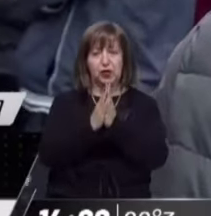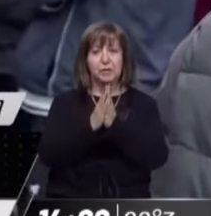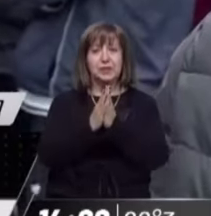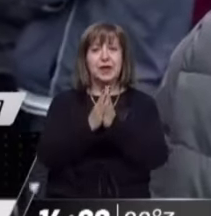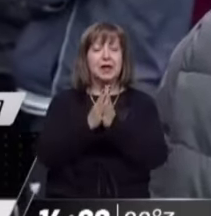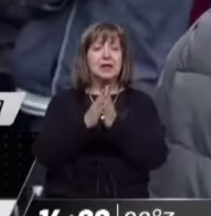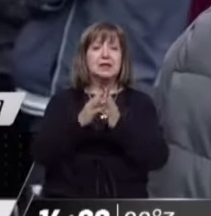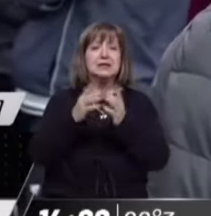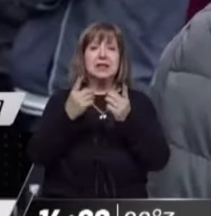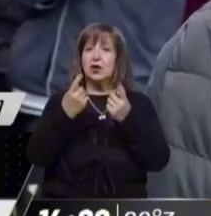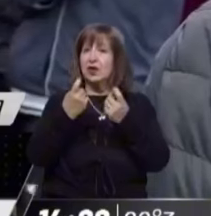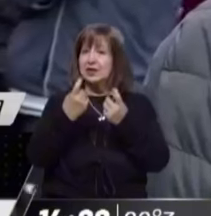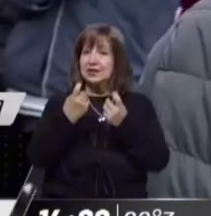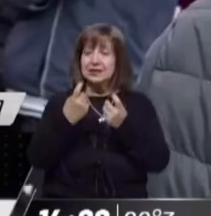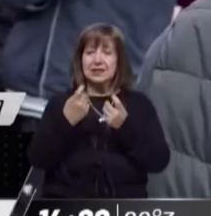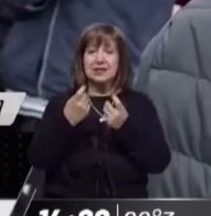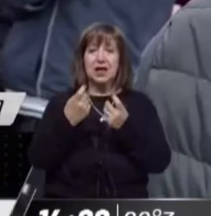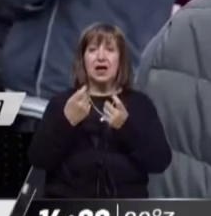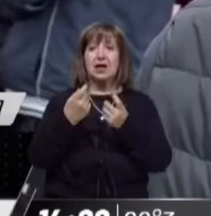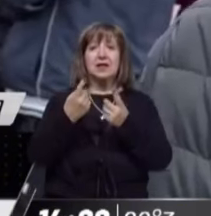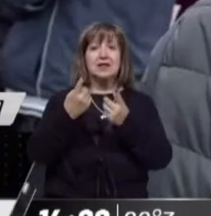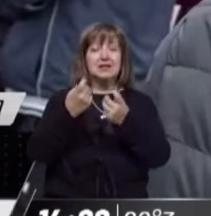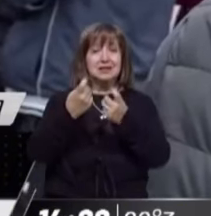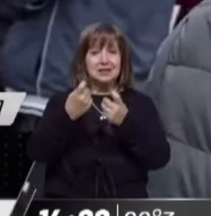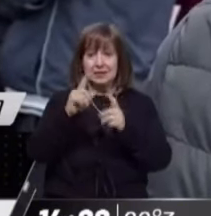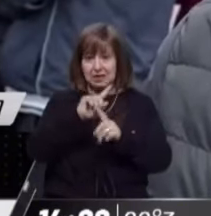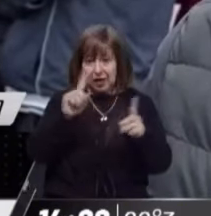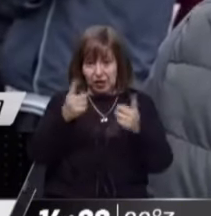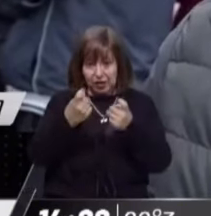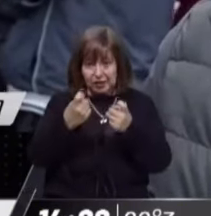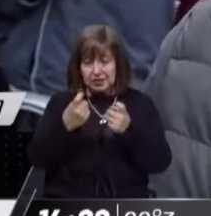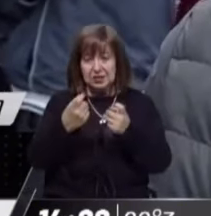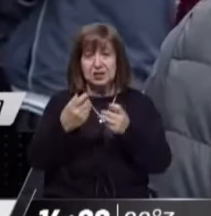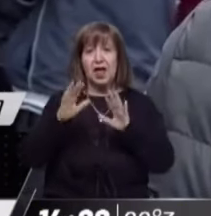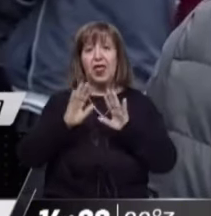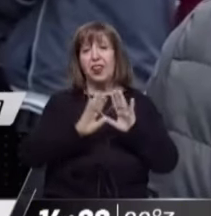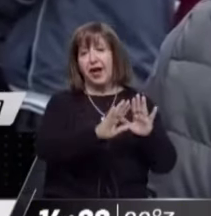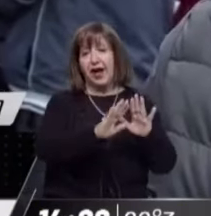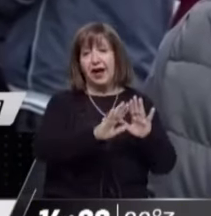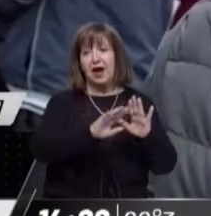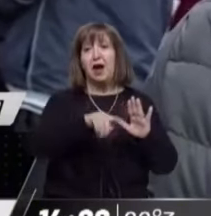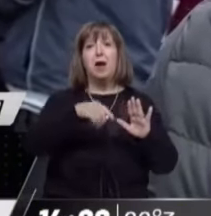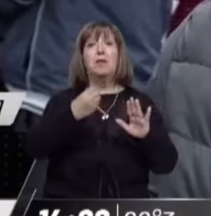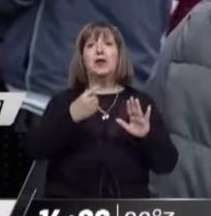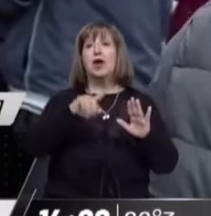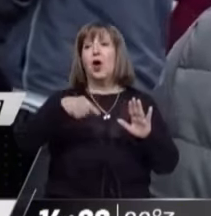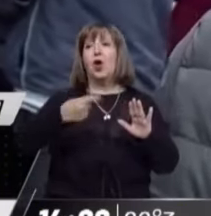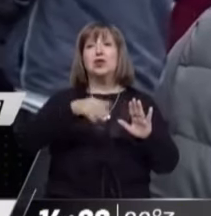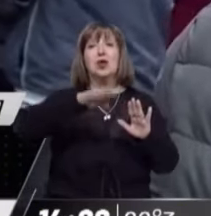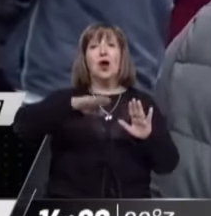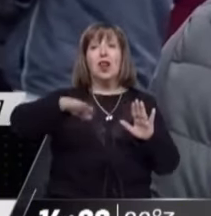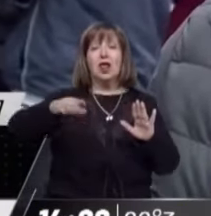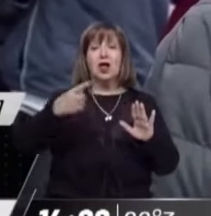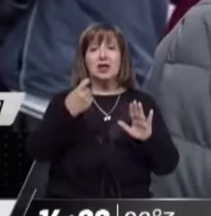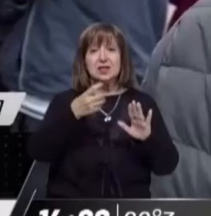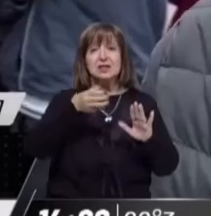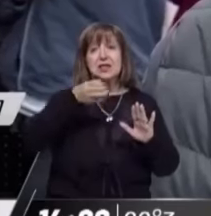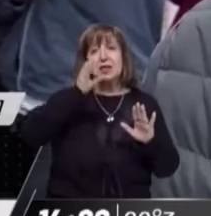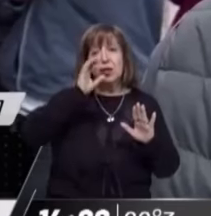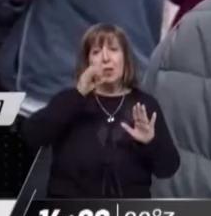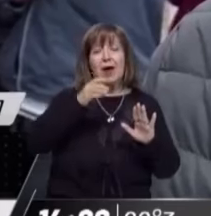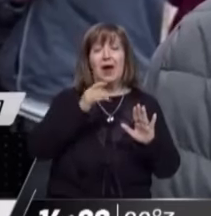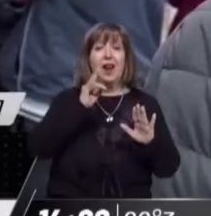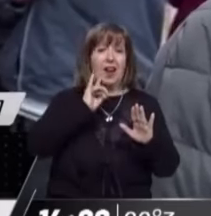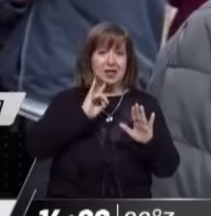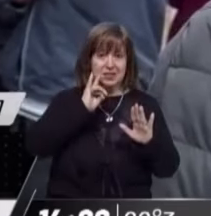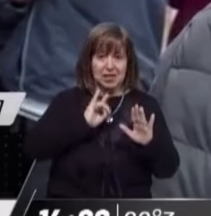no necesita la leche, que no la venga a buscar, porque hay mucha gente que realmente la necesita, muchos niños que necesitan una copa de leche.